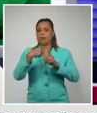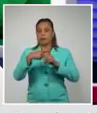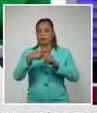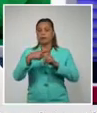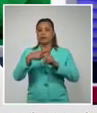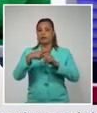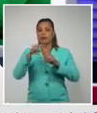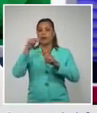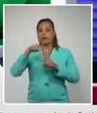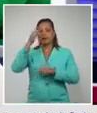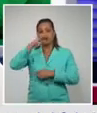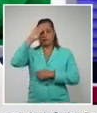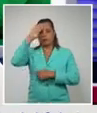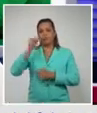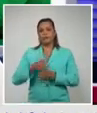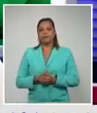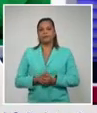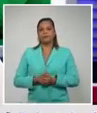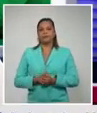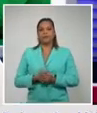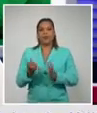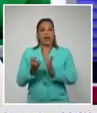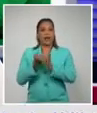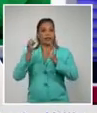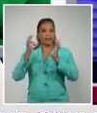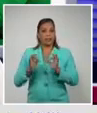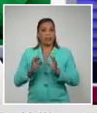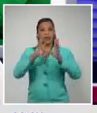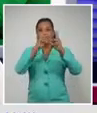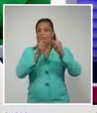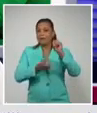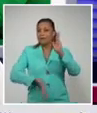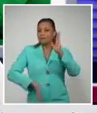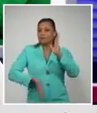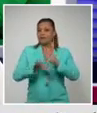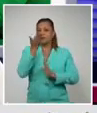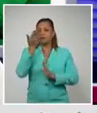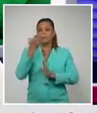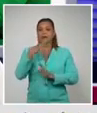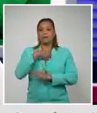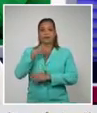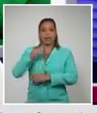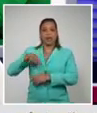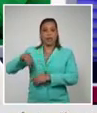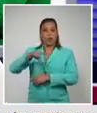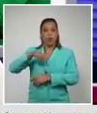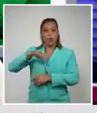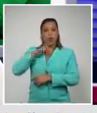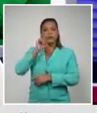Cuba. Activos, la cifra más alta que hemos tenido,